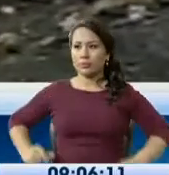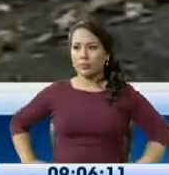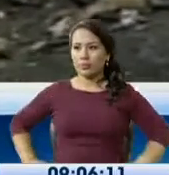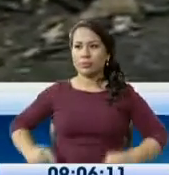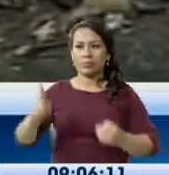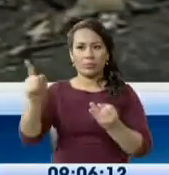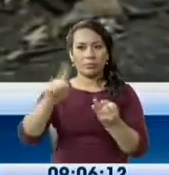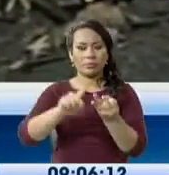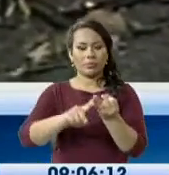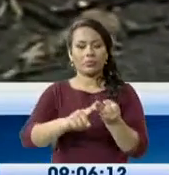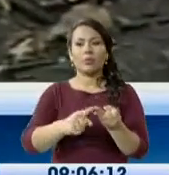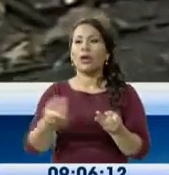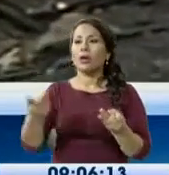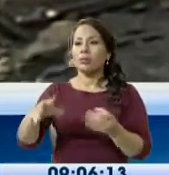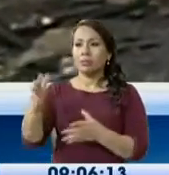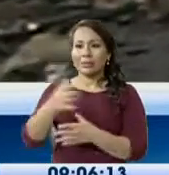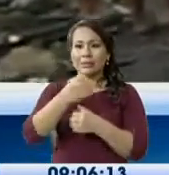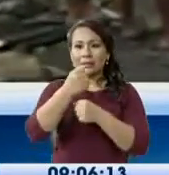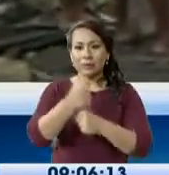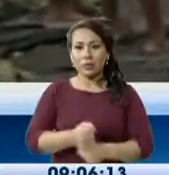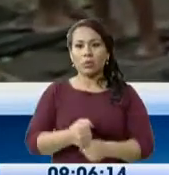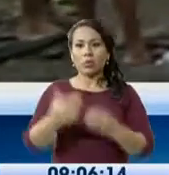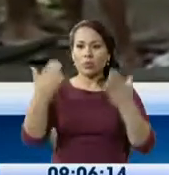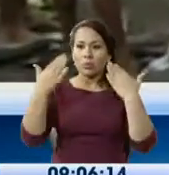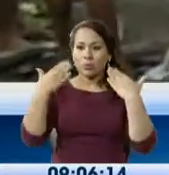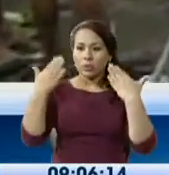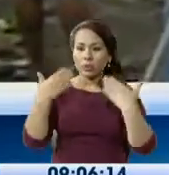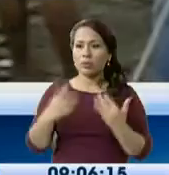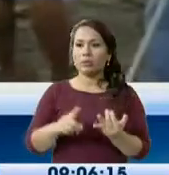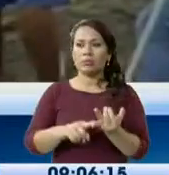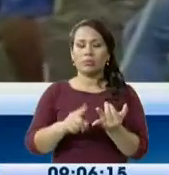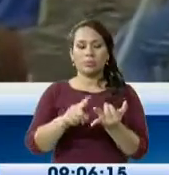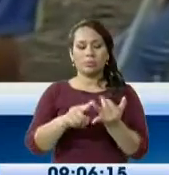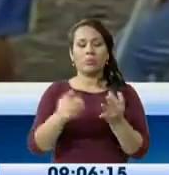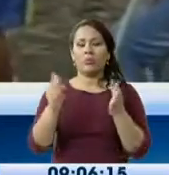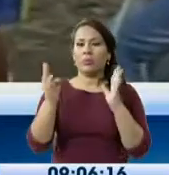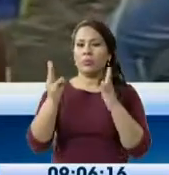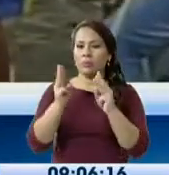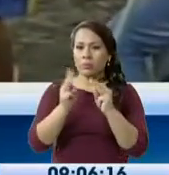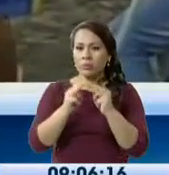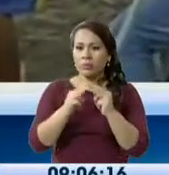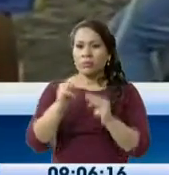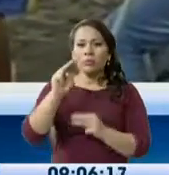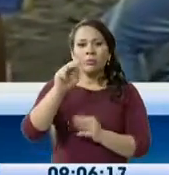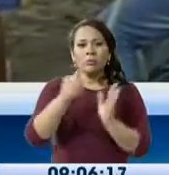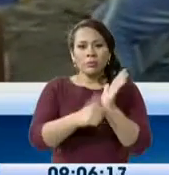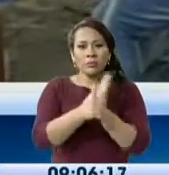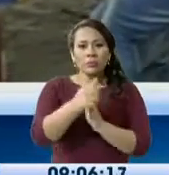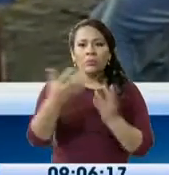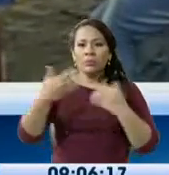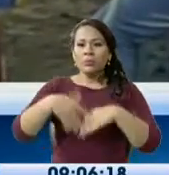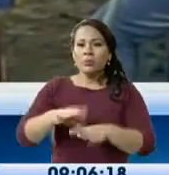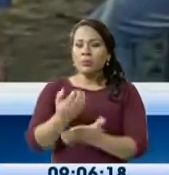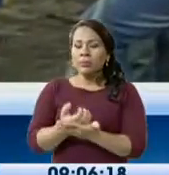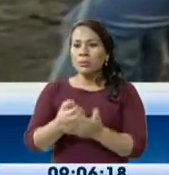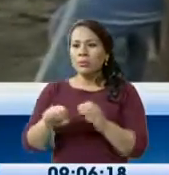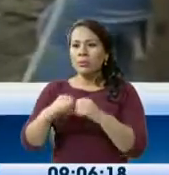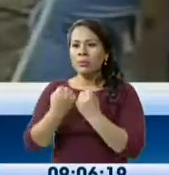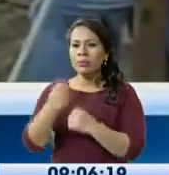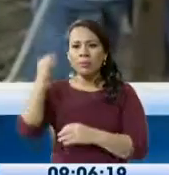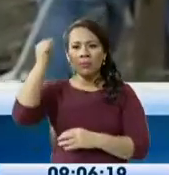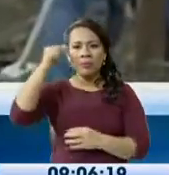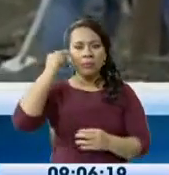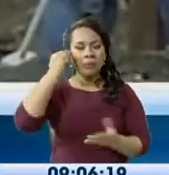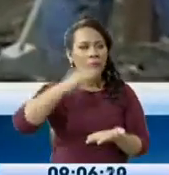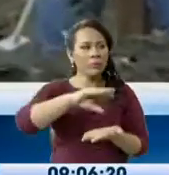la Corporación para la Seguridad Ciudadana de Guayaquil, el MIES, también se ha hecho presente la Gobernación del Guayas.